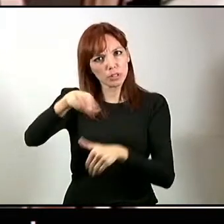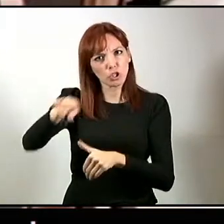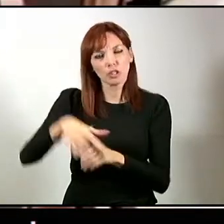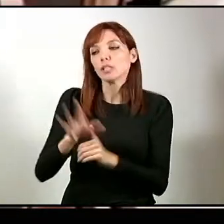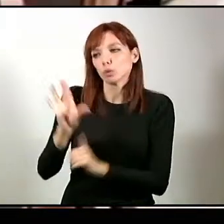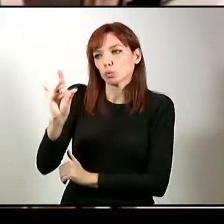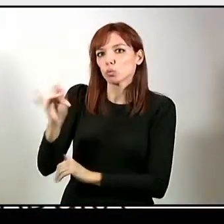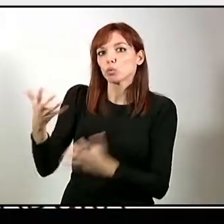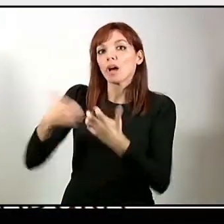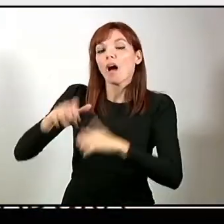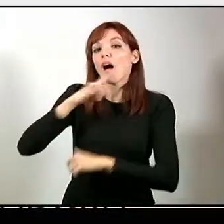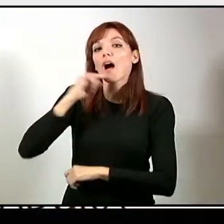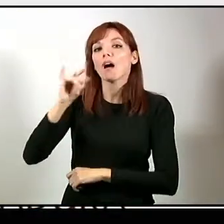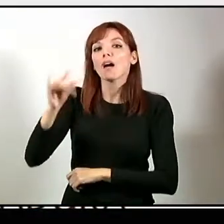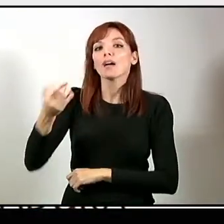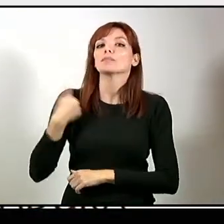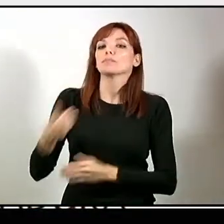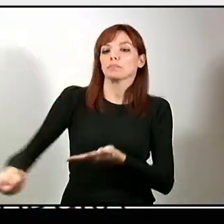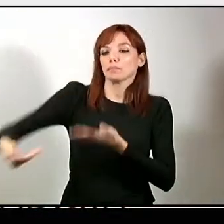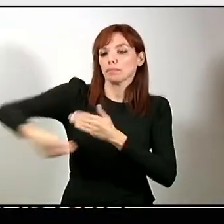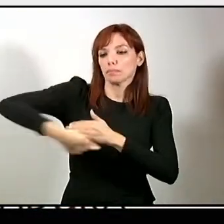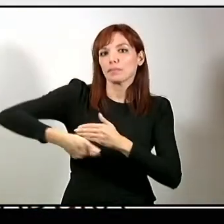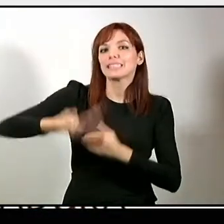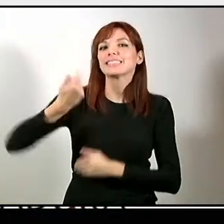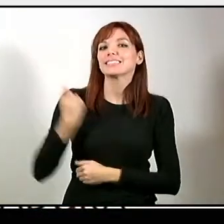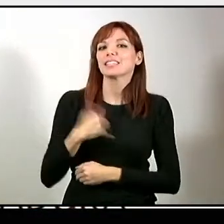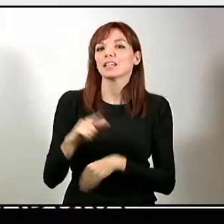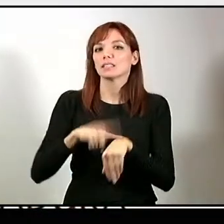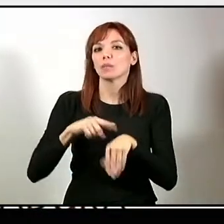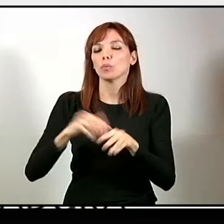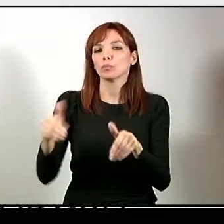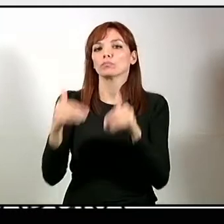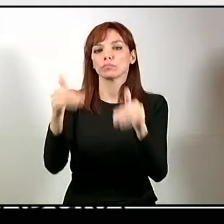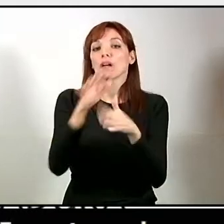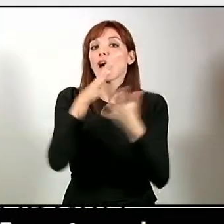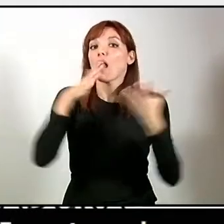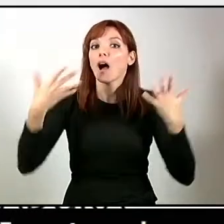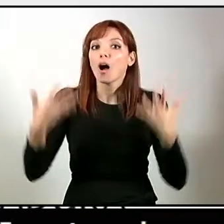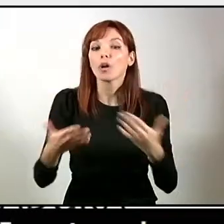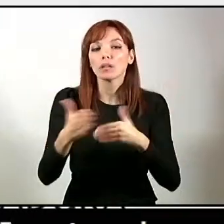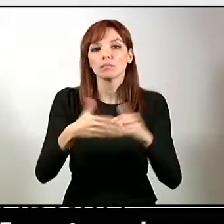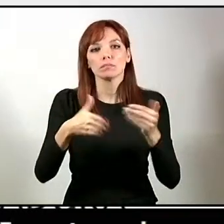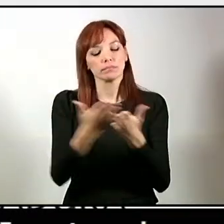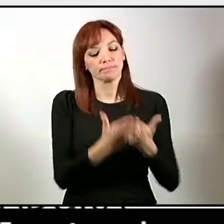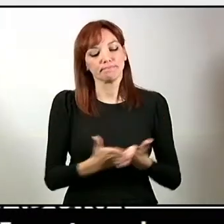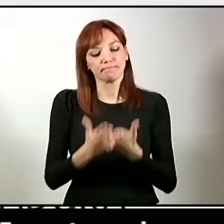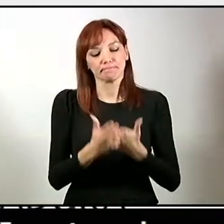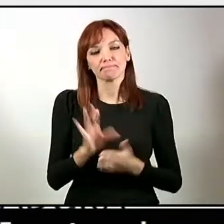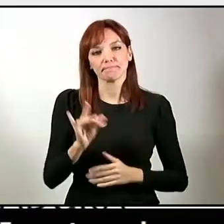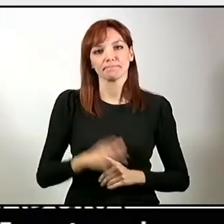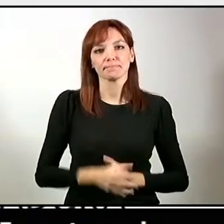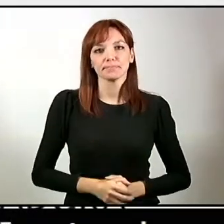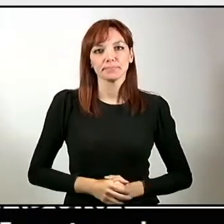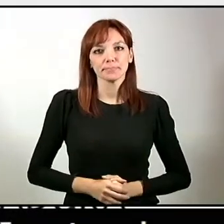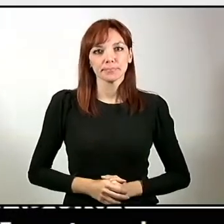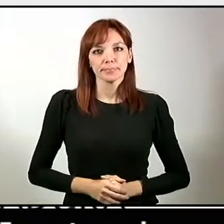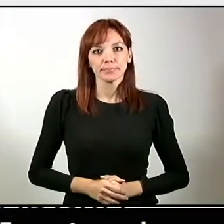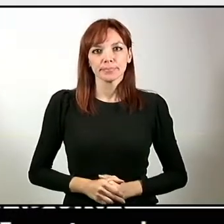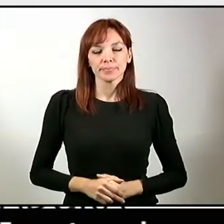empresa ha presentado esa solicitud a la Junta de Extremadura y en estos momentos la Junta de Extremadura lo que está haciendo es estudiándolo.